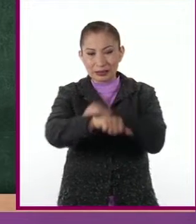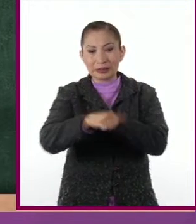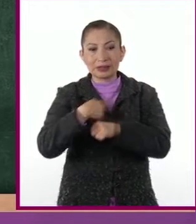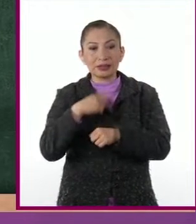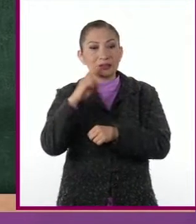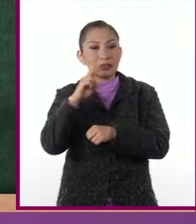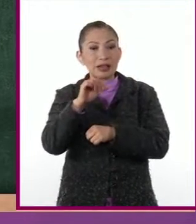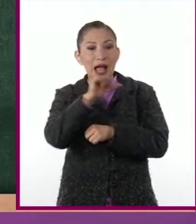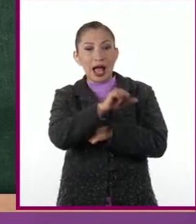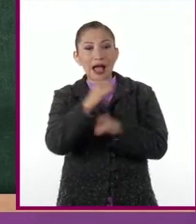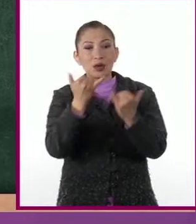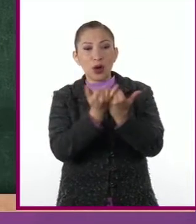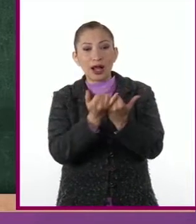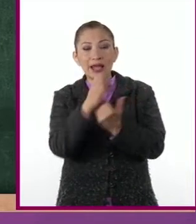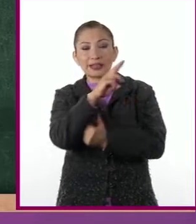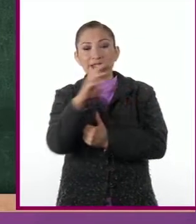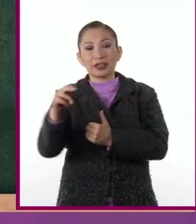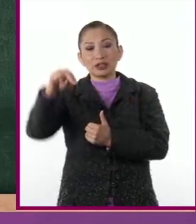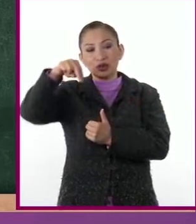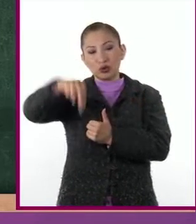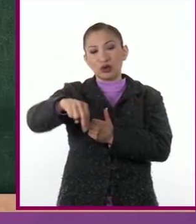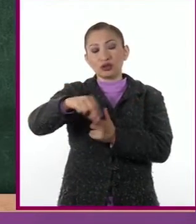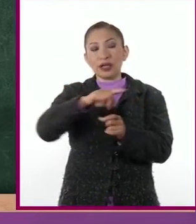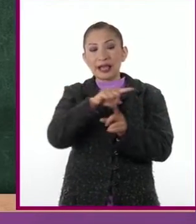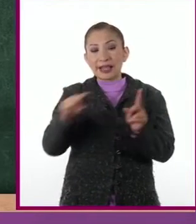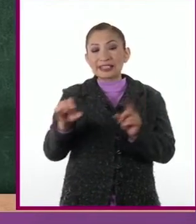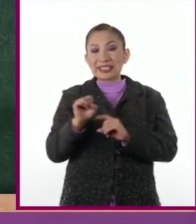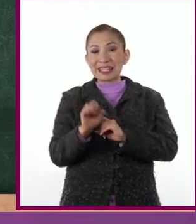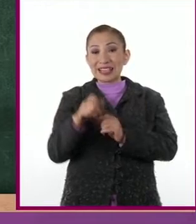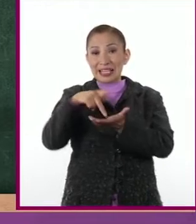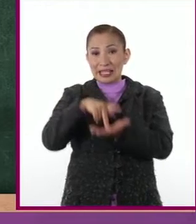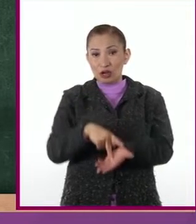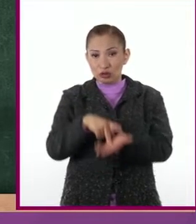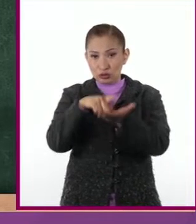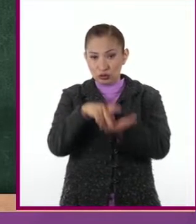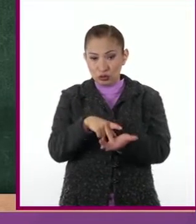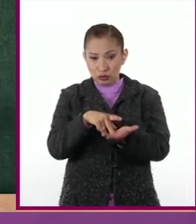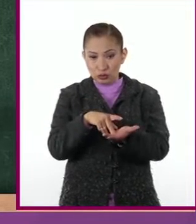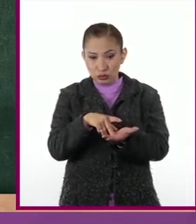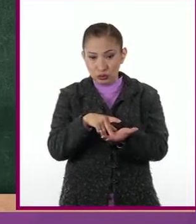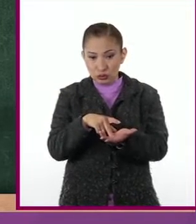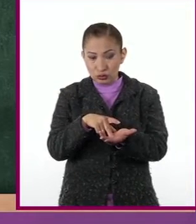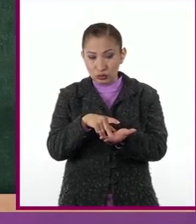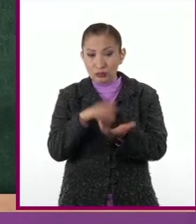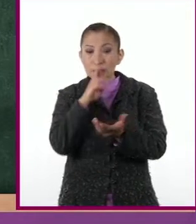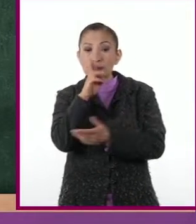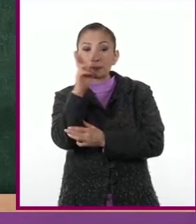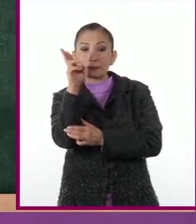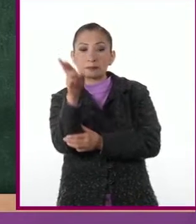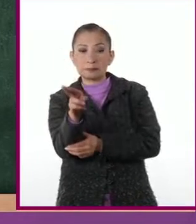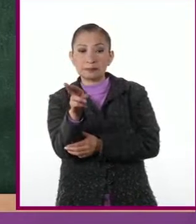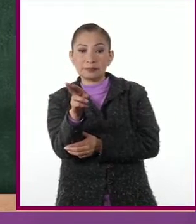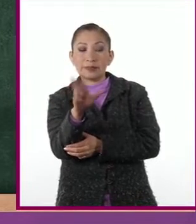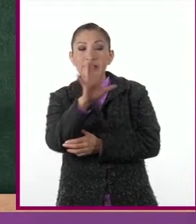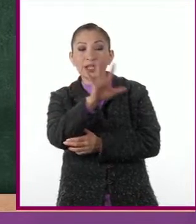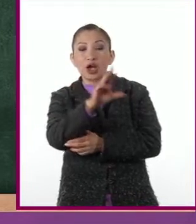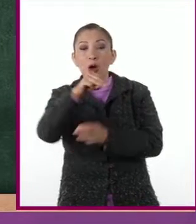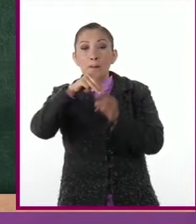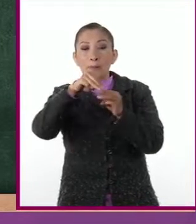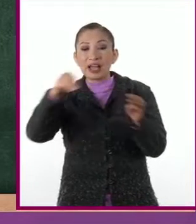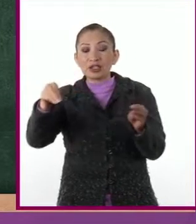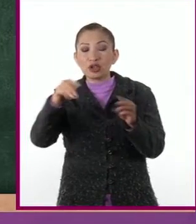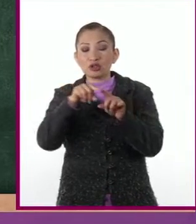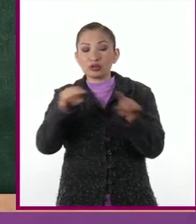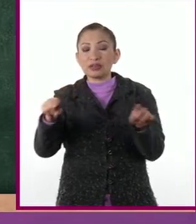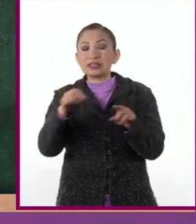queda aceleración es igual a 300 newtons entre 60 kilogramos, dando como resultado 5 metros